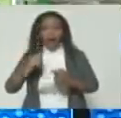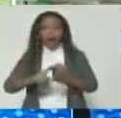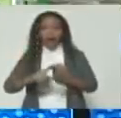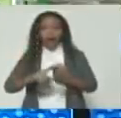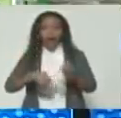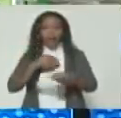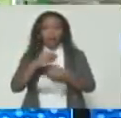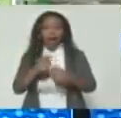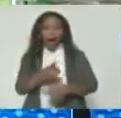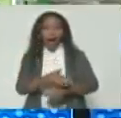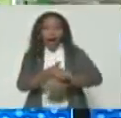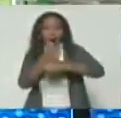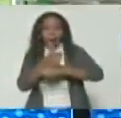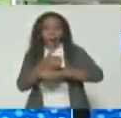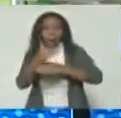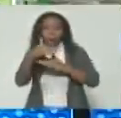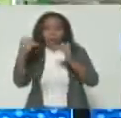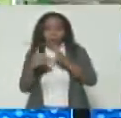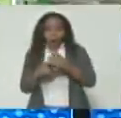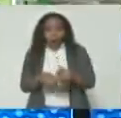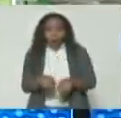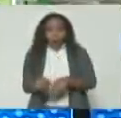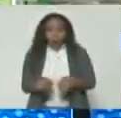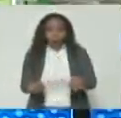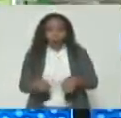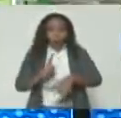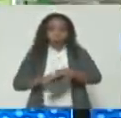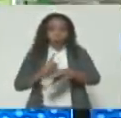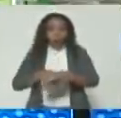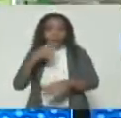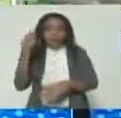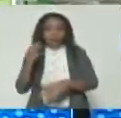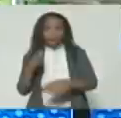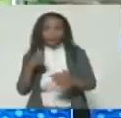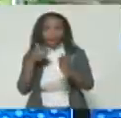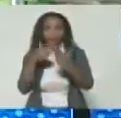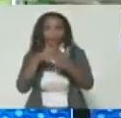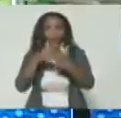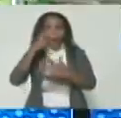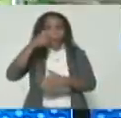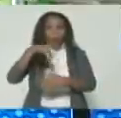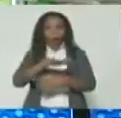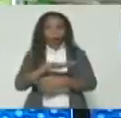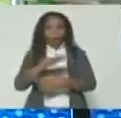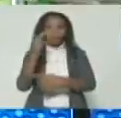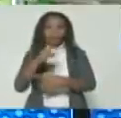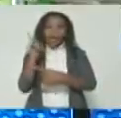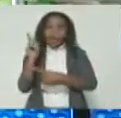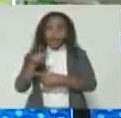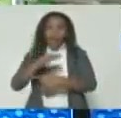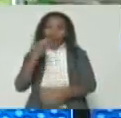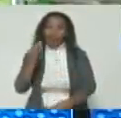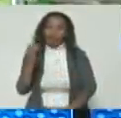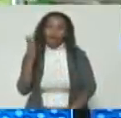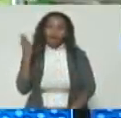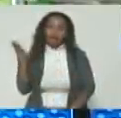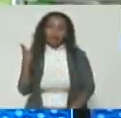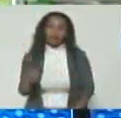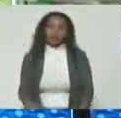llevaban armas. Y por debajo dirigían en tiempo real los ataques contra la población civil. Esa es la verdad.